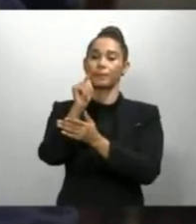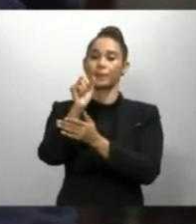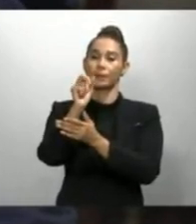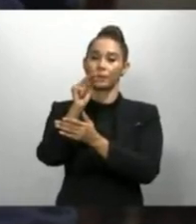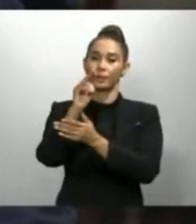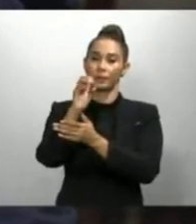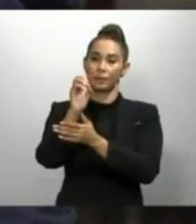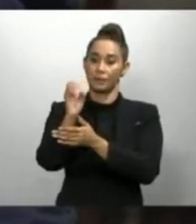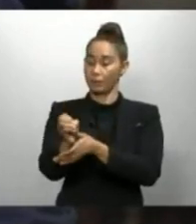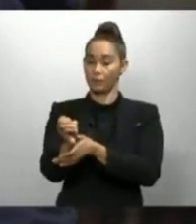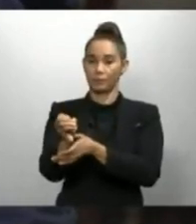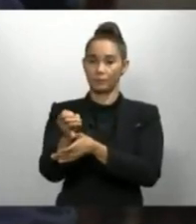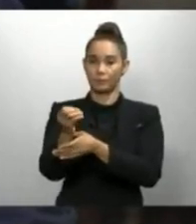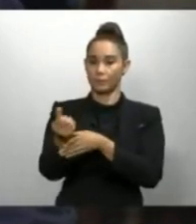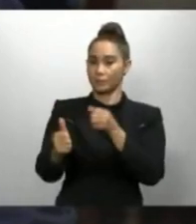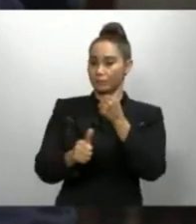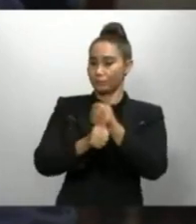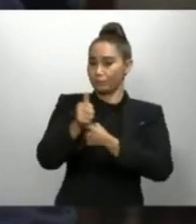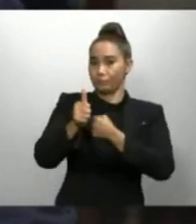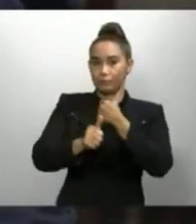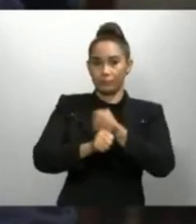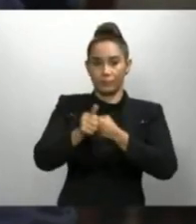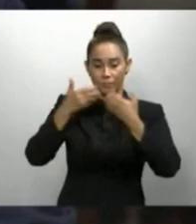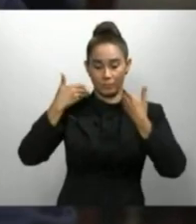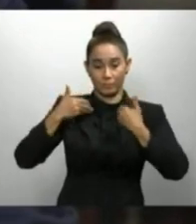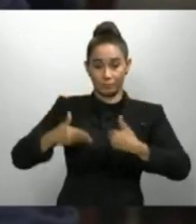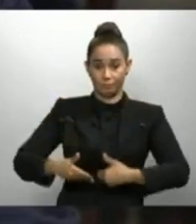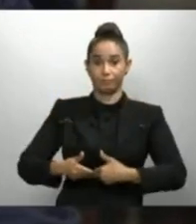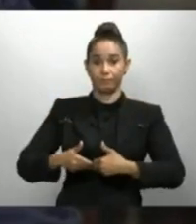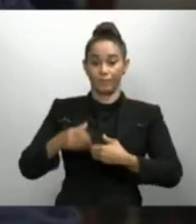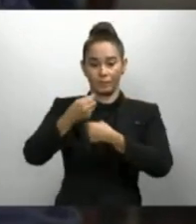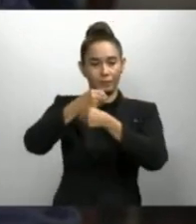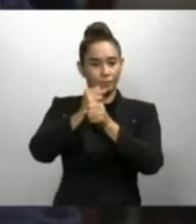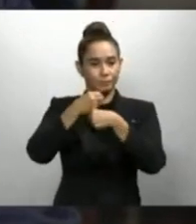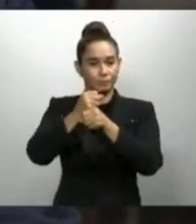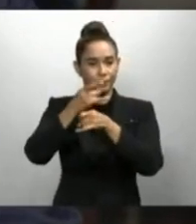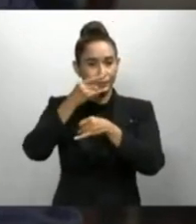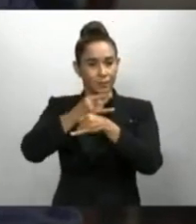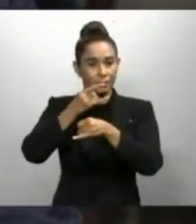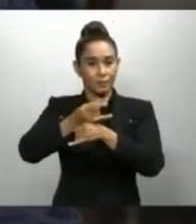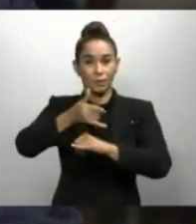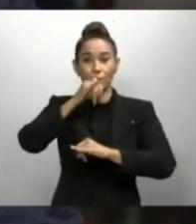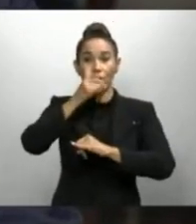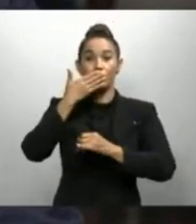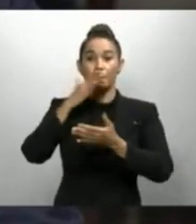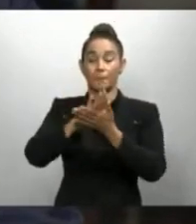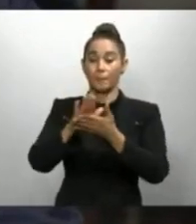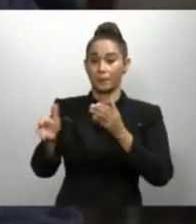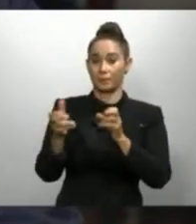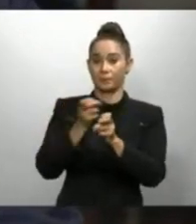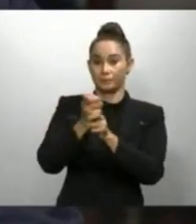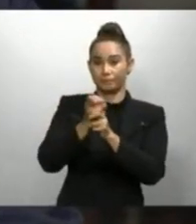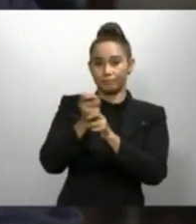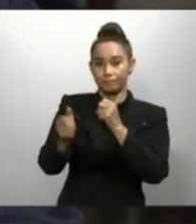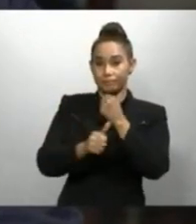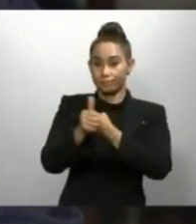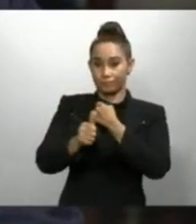que históricamente ha influenciado la fabricación de bebidas adulteradas. Por